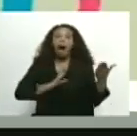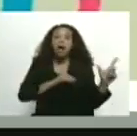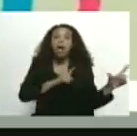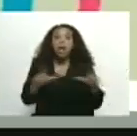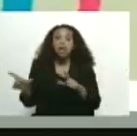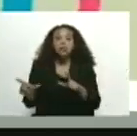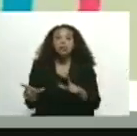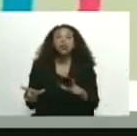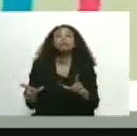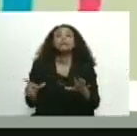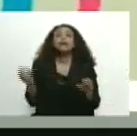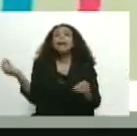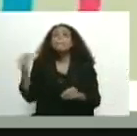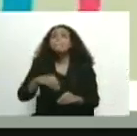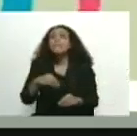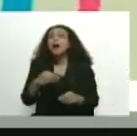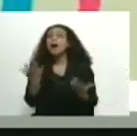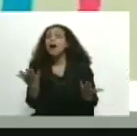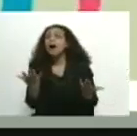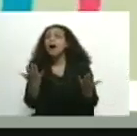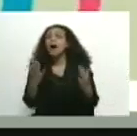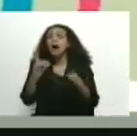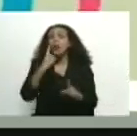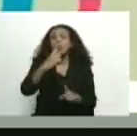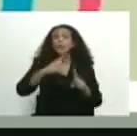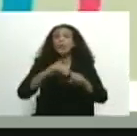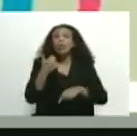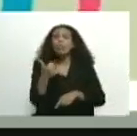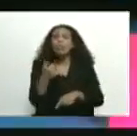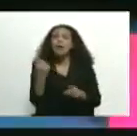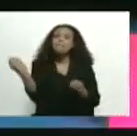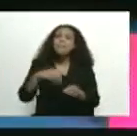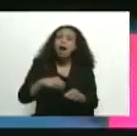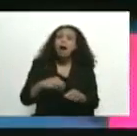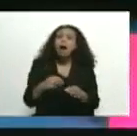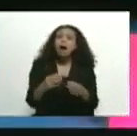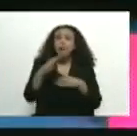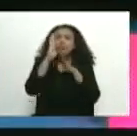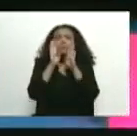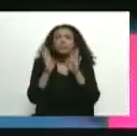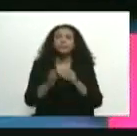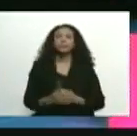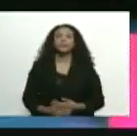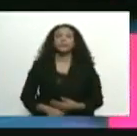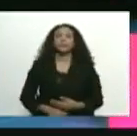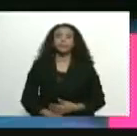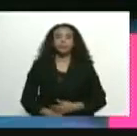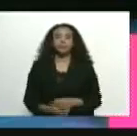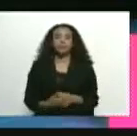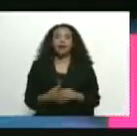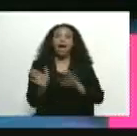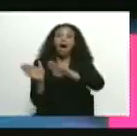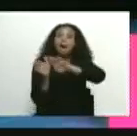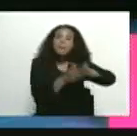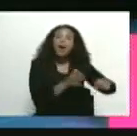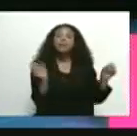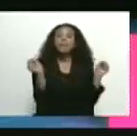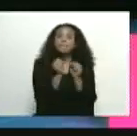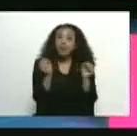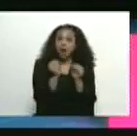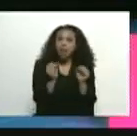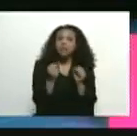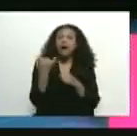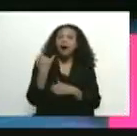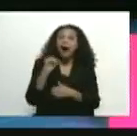Jocelyn, ¿qué más tenemos por allí en el 1x10 del buen gobierno? Así es, presidente. Bueno, en el caso particular de Mérida, para cerrar este bloque,